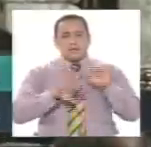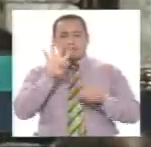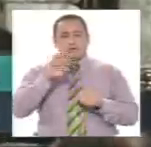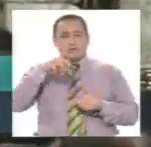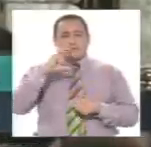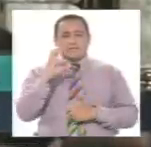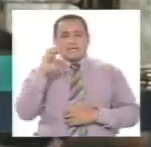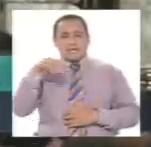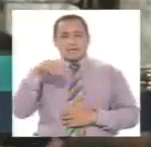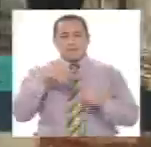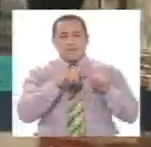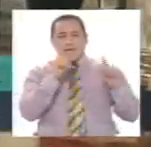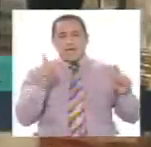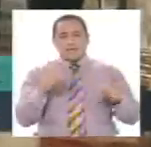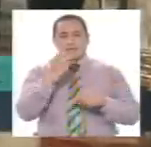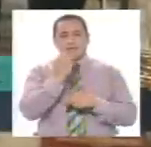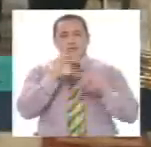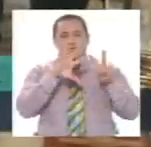053-2014-PCM a la